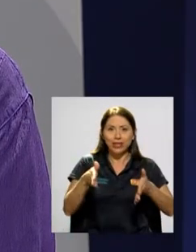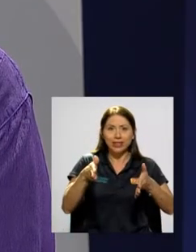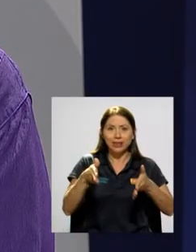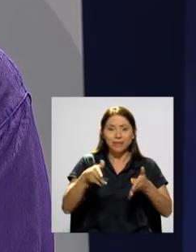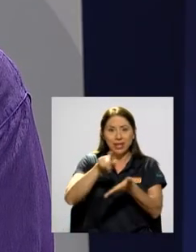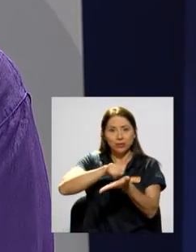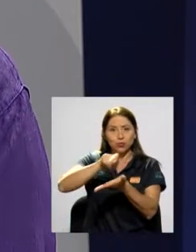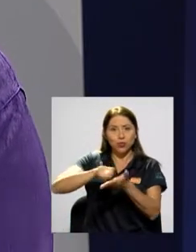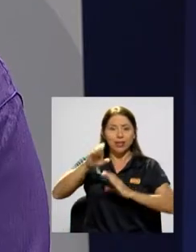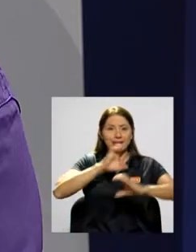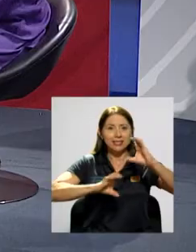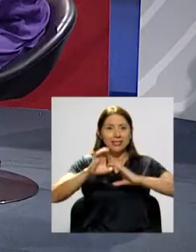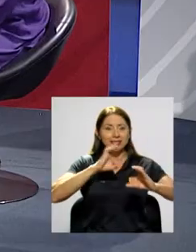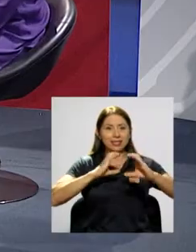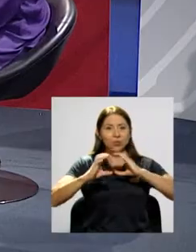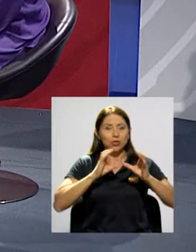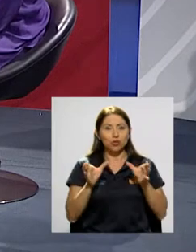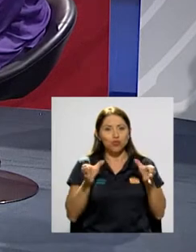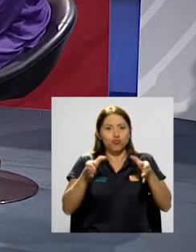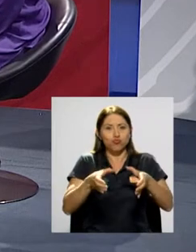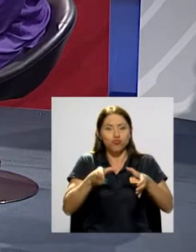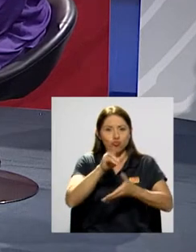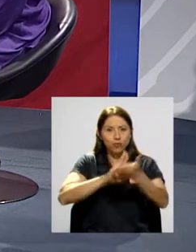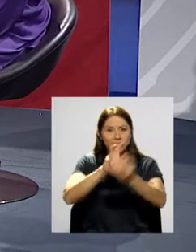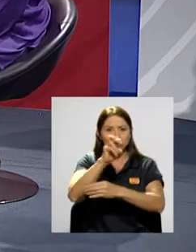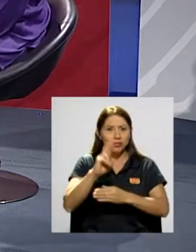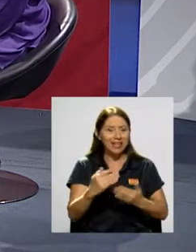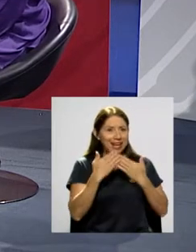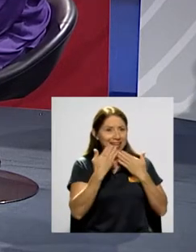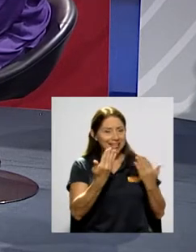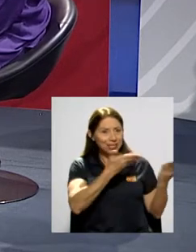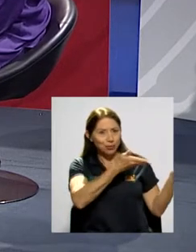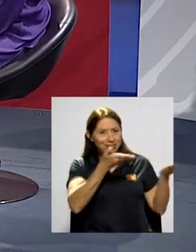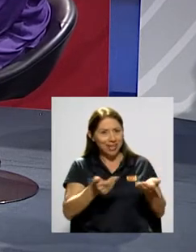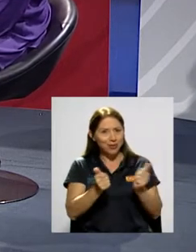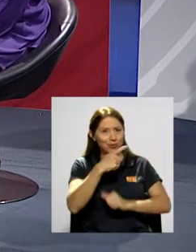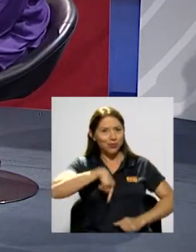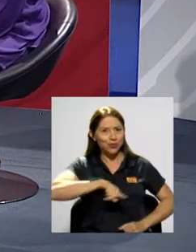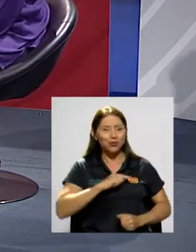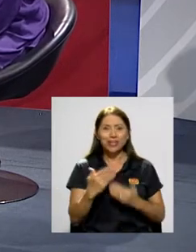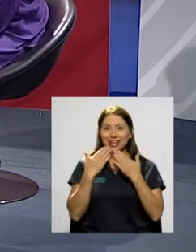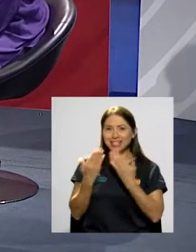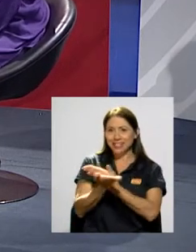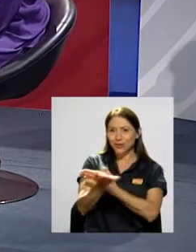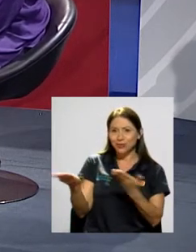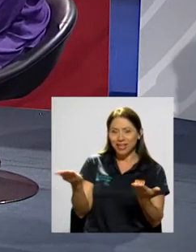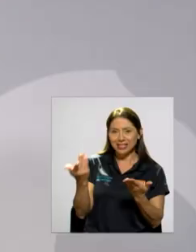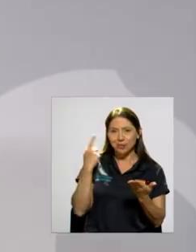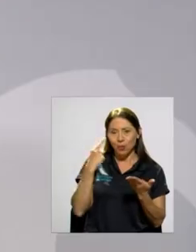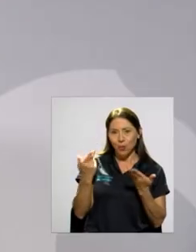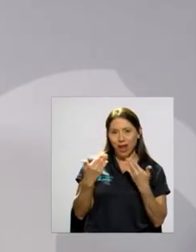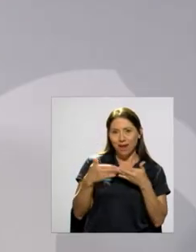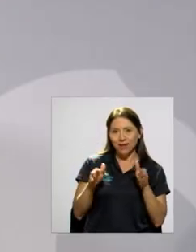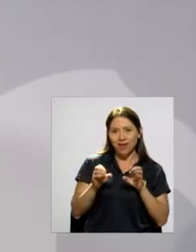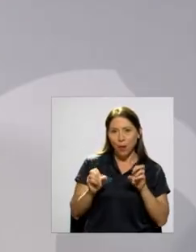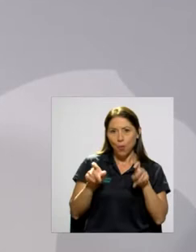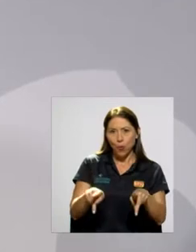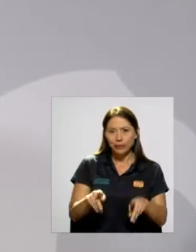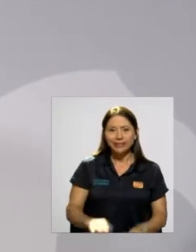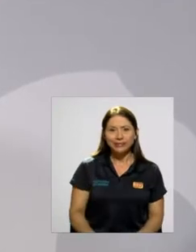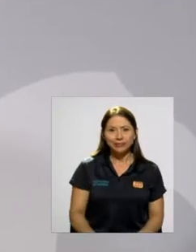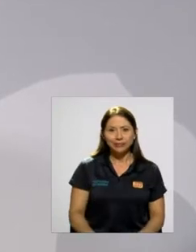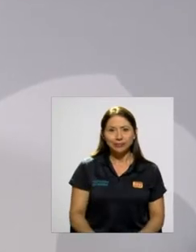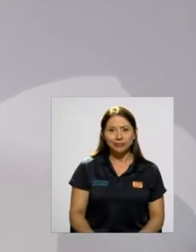de Ciencias de Comunicación Colectiva de la Universidad de Costa Rica. Muchísimas gracias por estar con nosotros. Muchas gracias a ustedes por abrir el espacio.